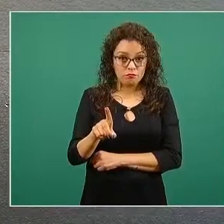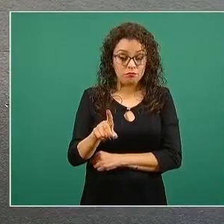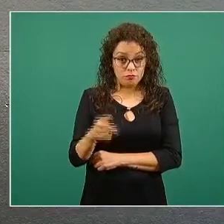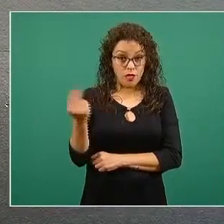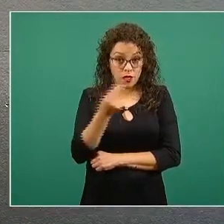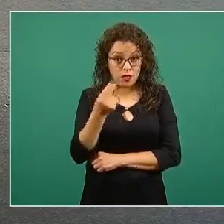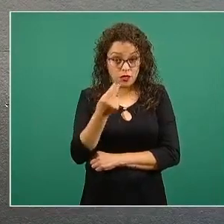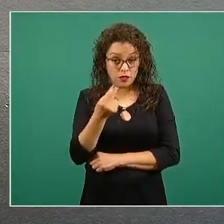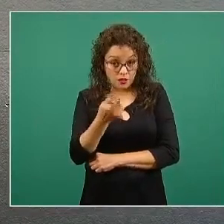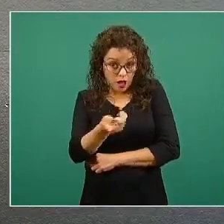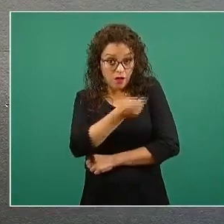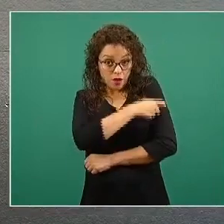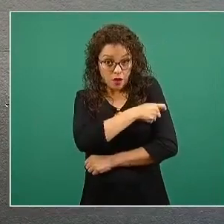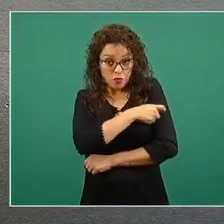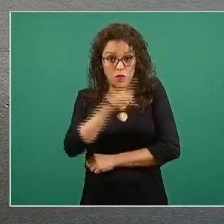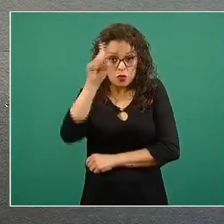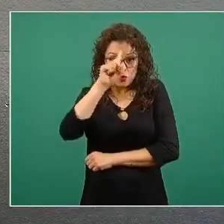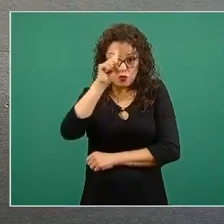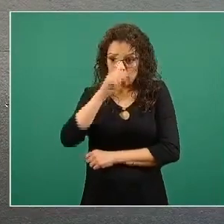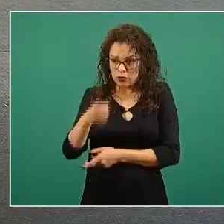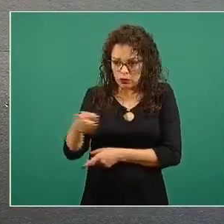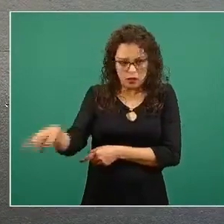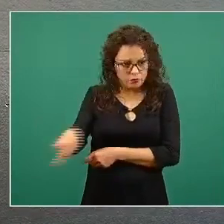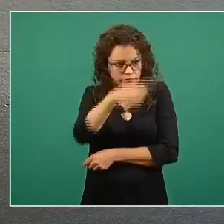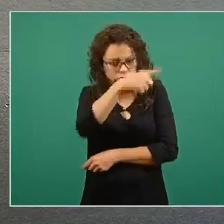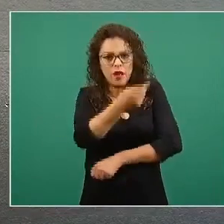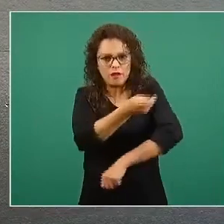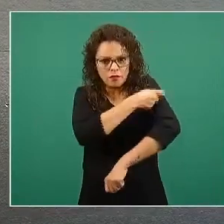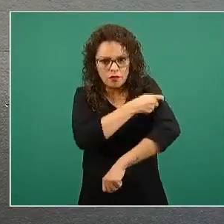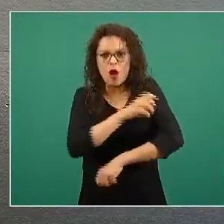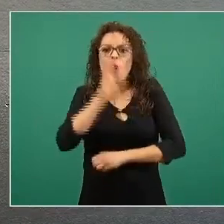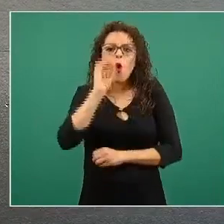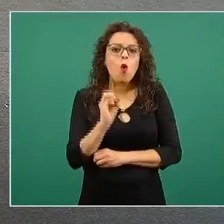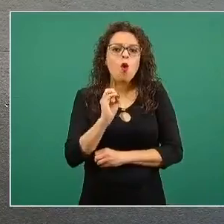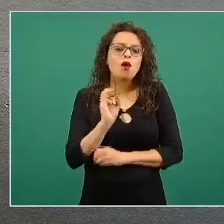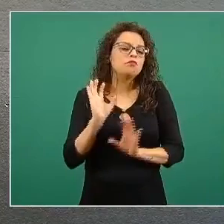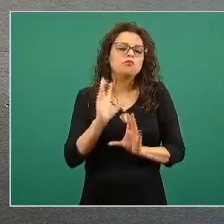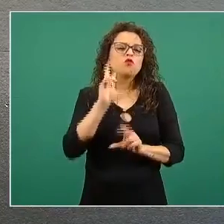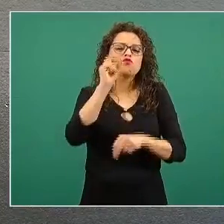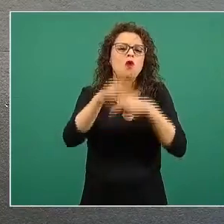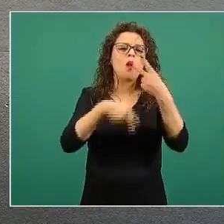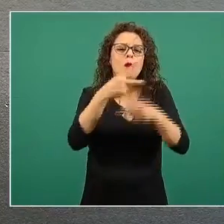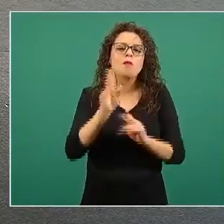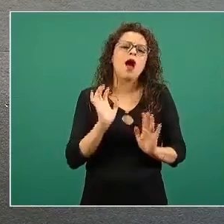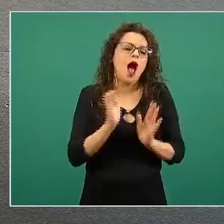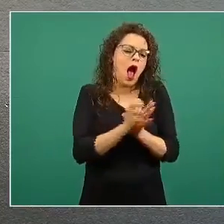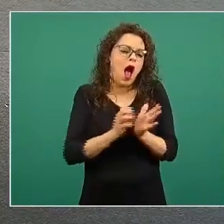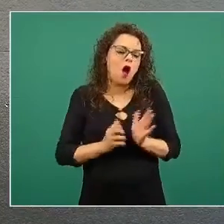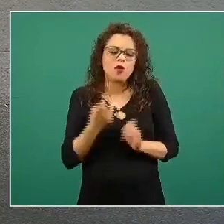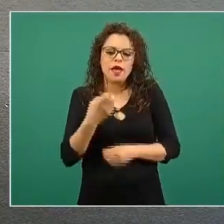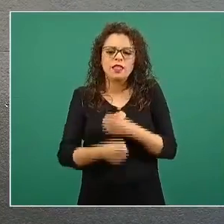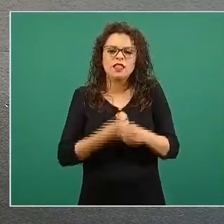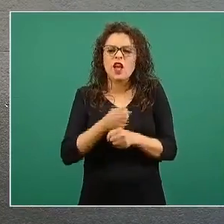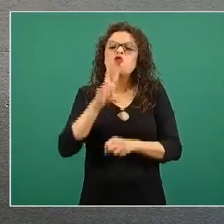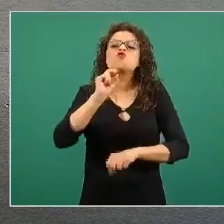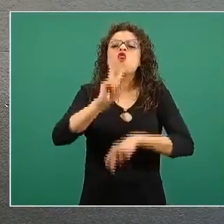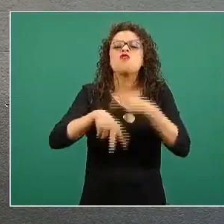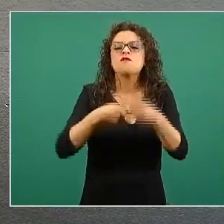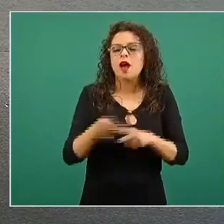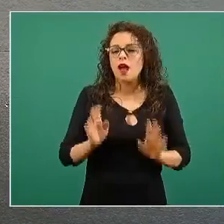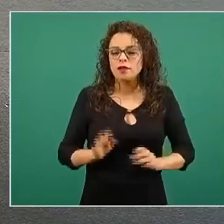le recomienda que se vacune o se ahorre esa vacuna para este año porque por si